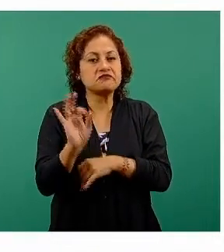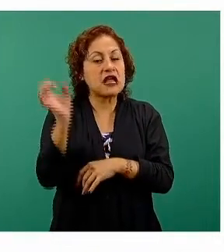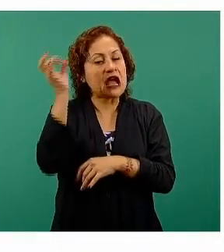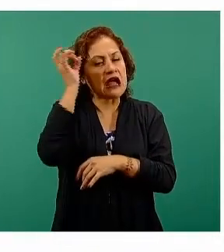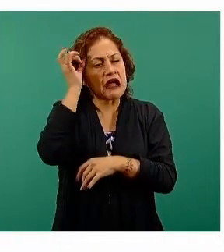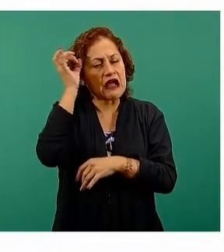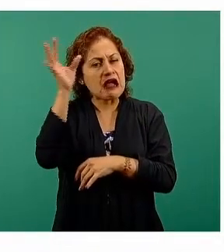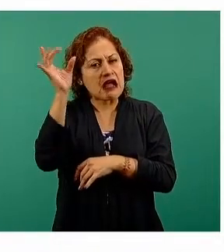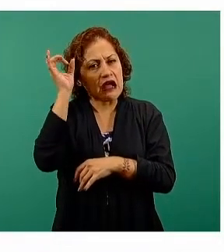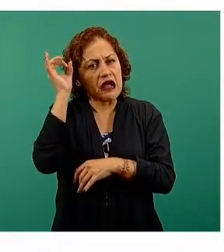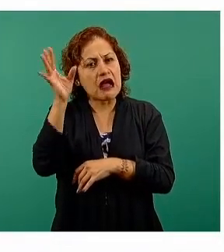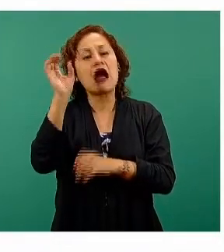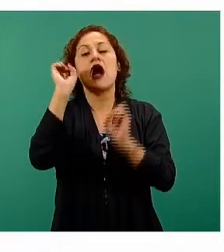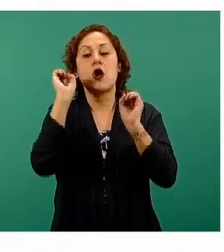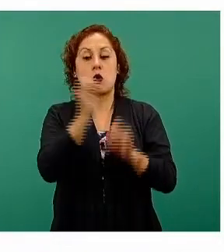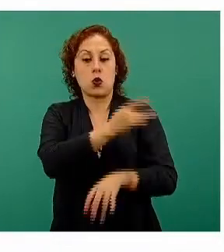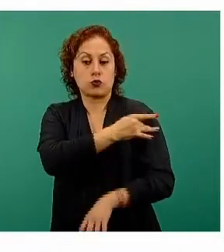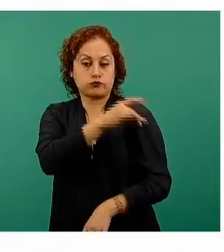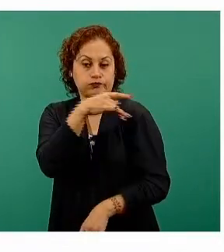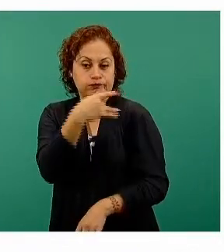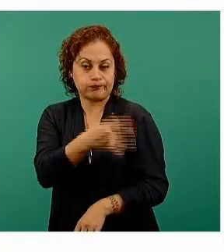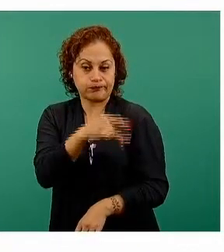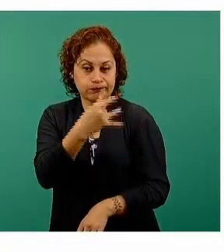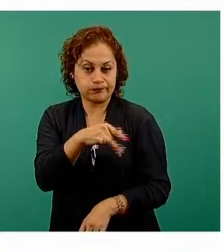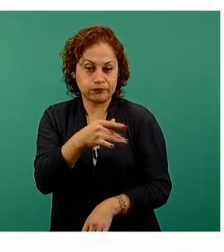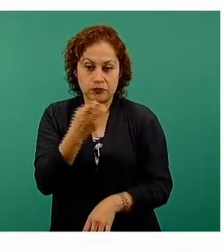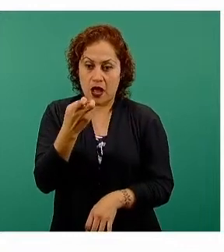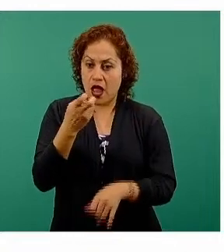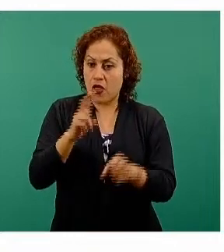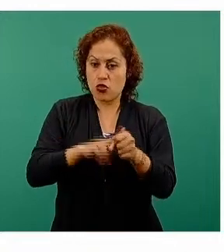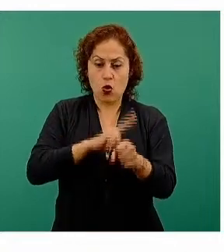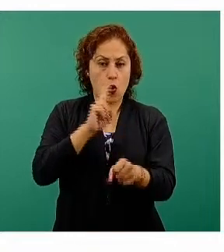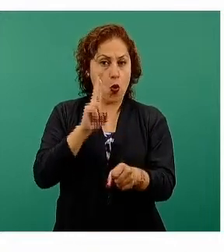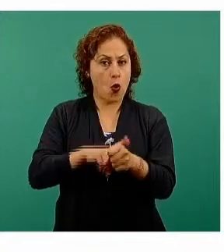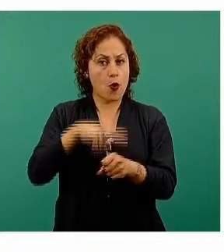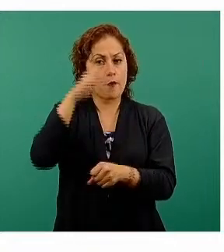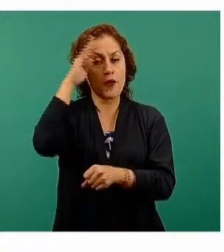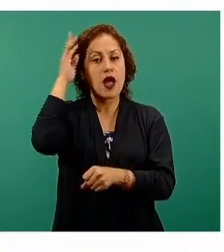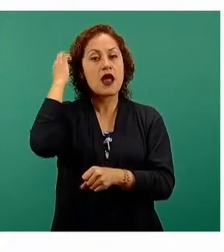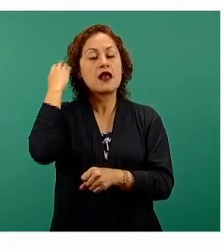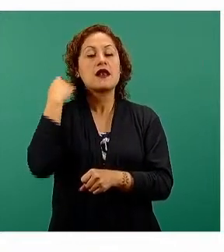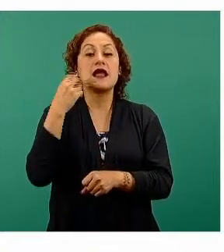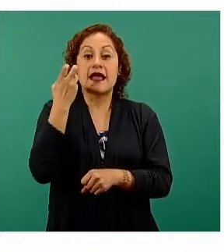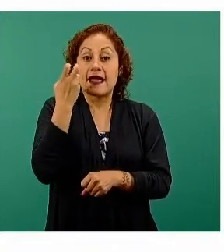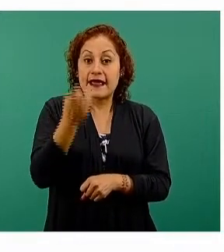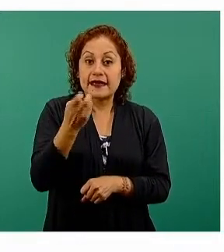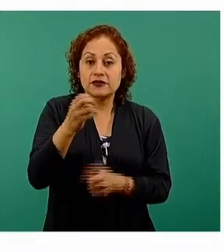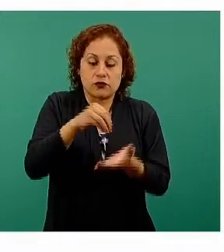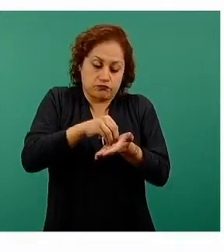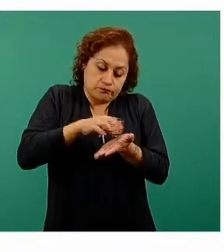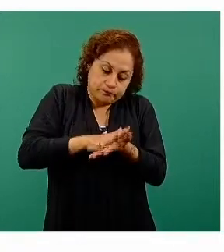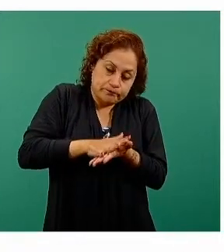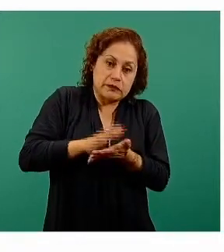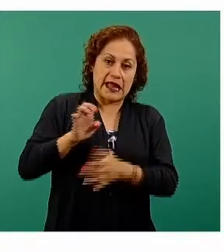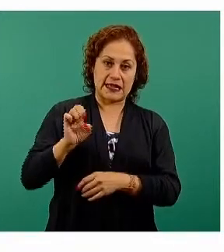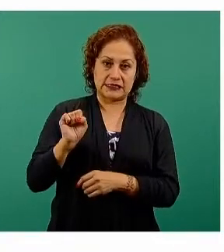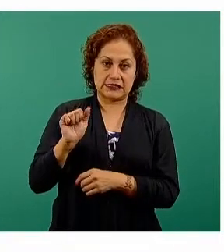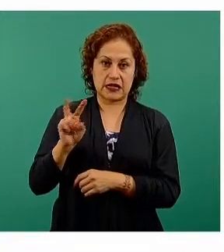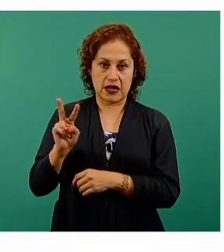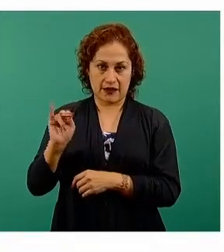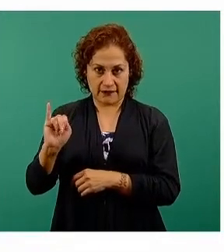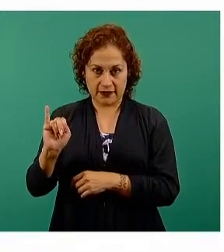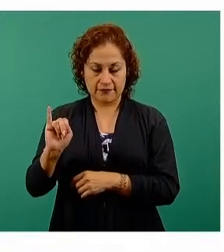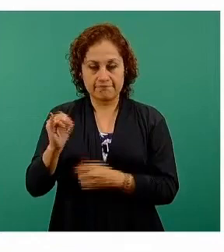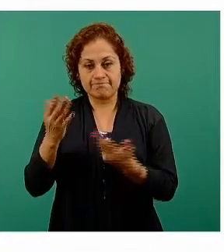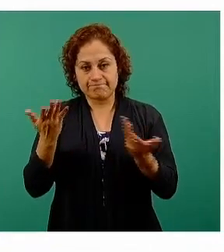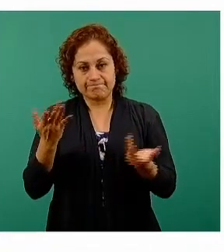el sitio de la vacuna, es común, y estos son los que se llegan a reportar, ¿no? En principio,